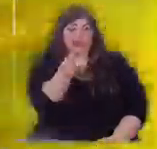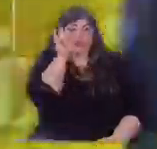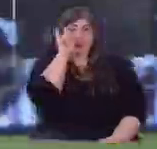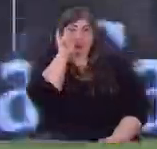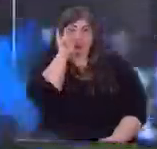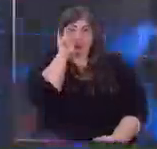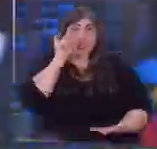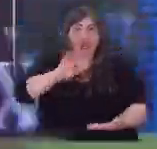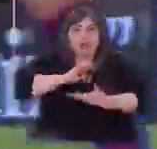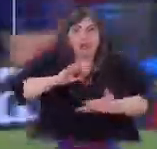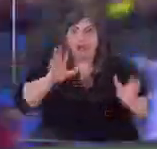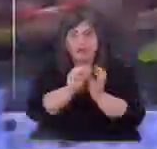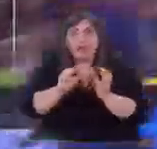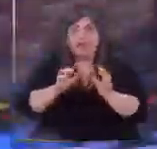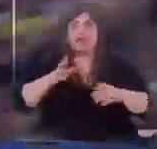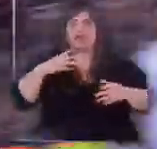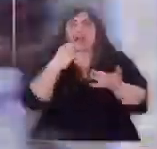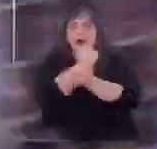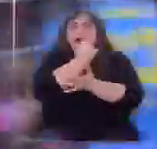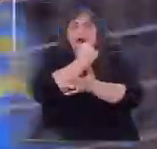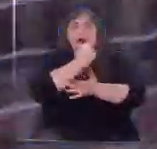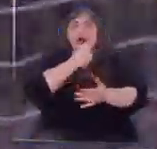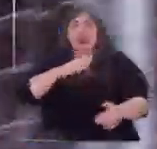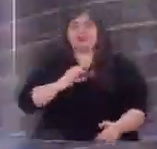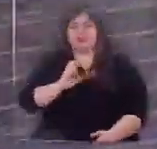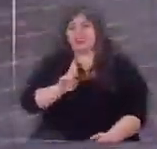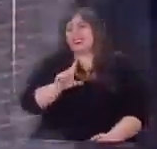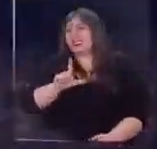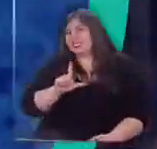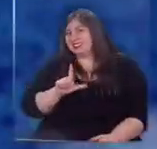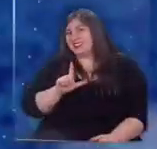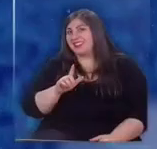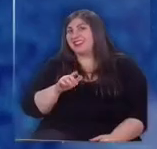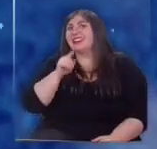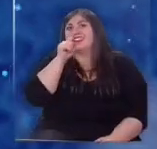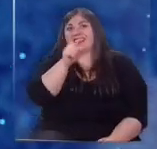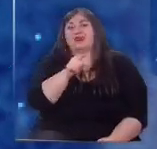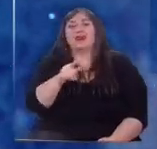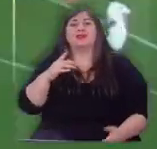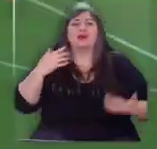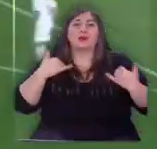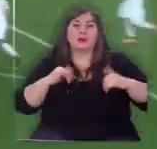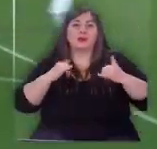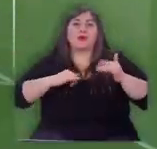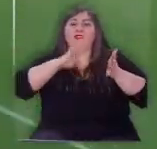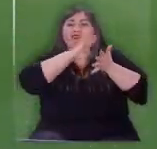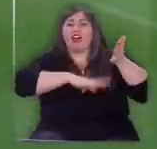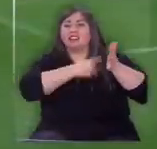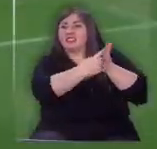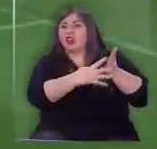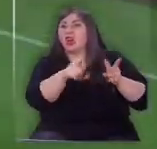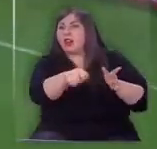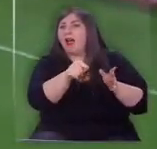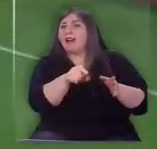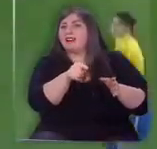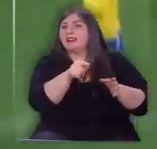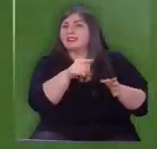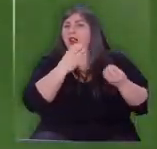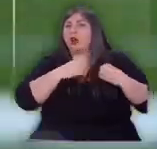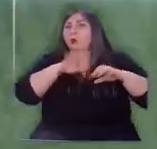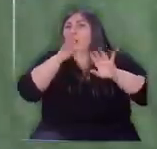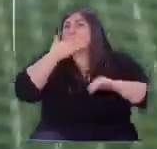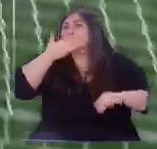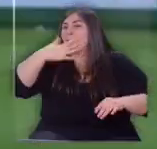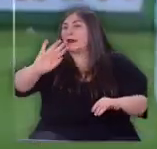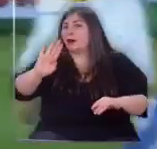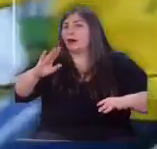atajó, y harto, a Cristiano Ronaldo, los enfrentamientos cuando jugó en el Barcelona, elegido en aquella oportunidad el mejor